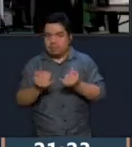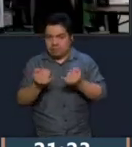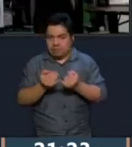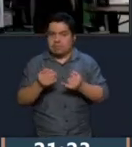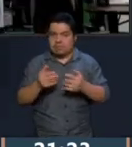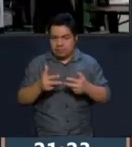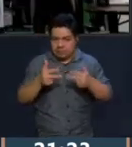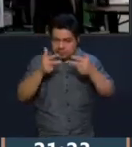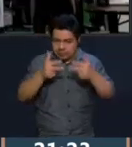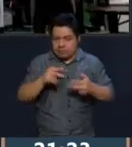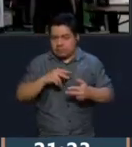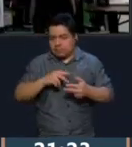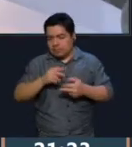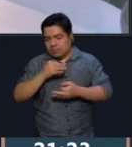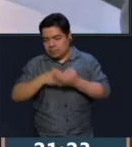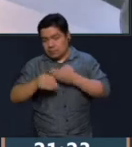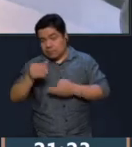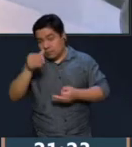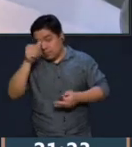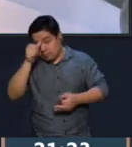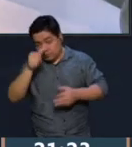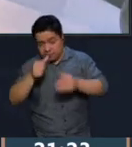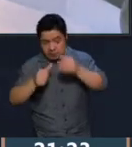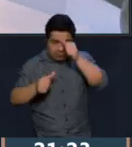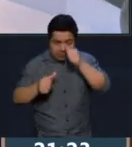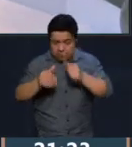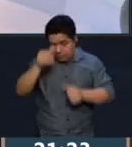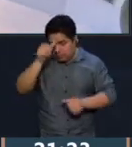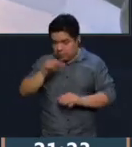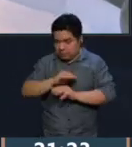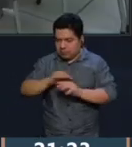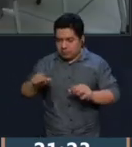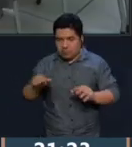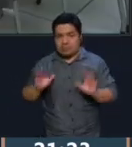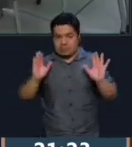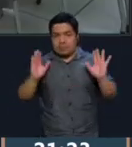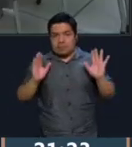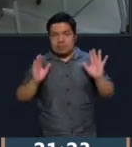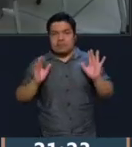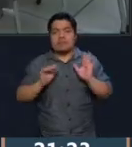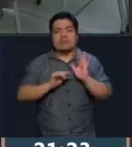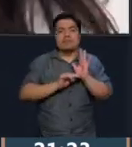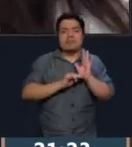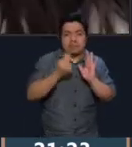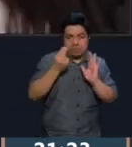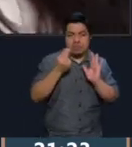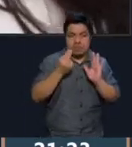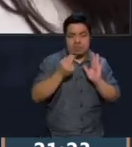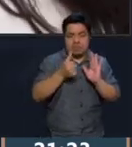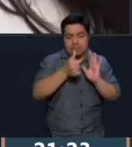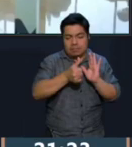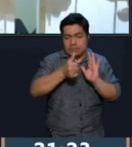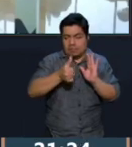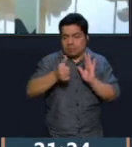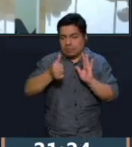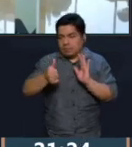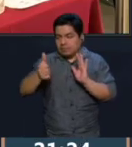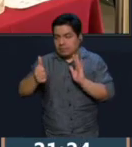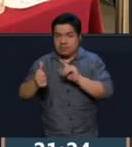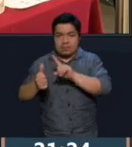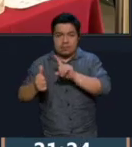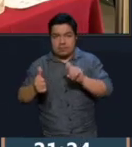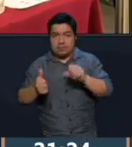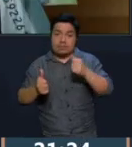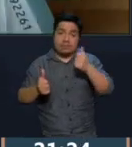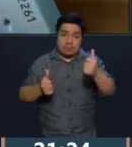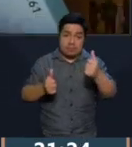manera telemática, que quienes estábamos de manera presencial íbamos a firmar cada una de las